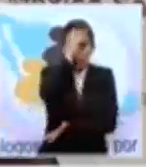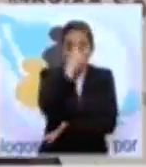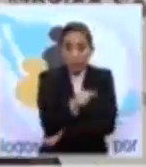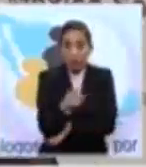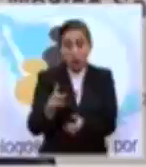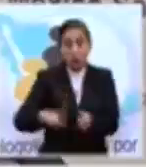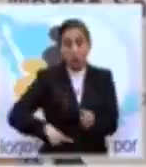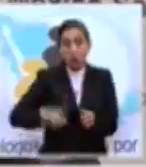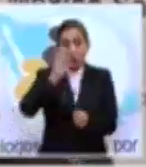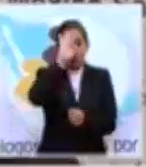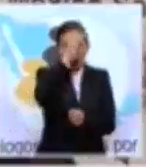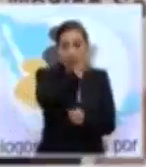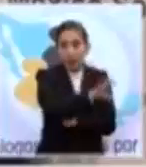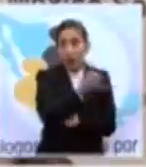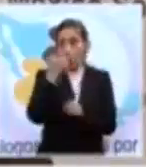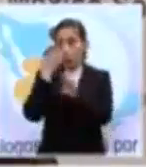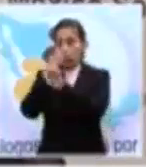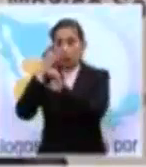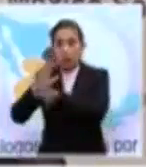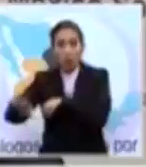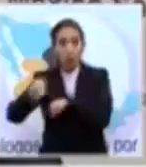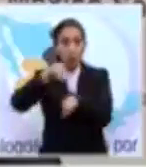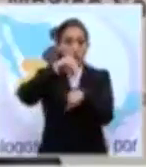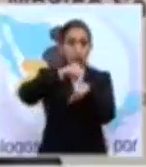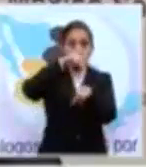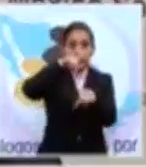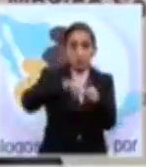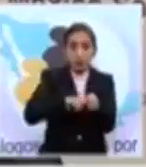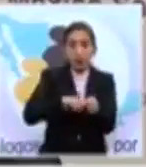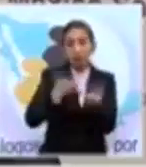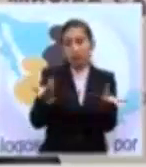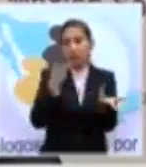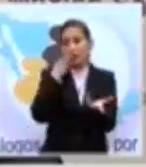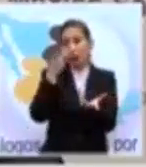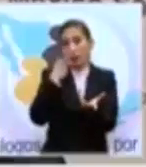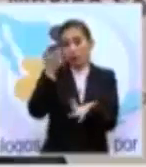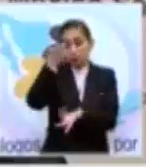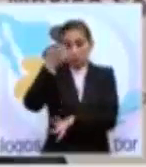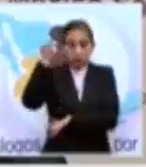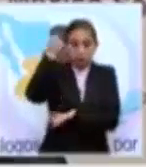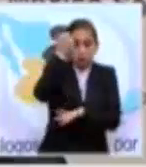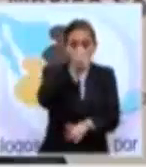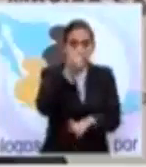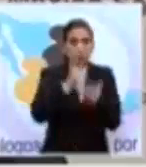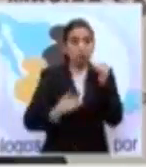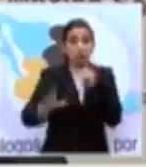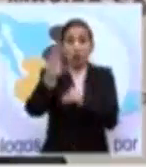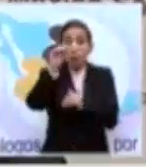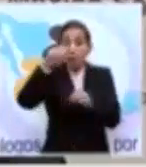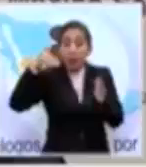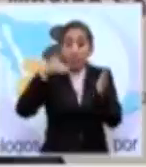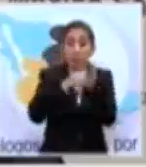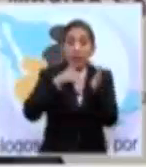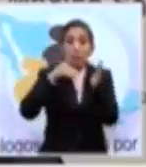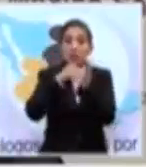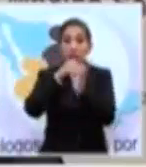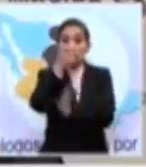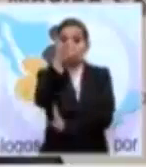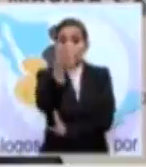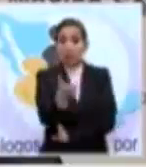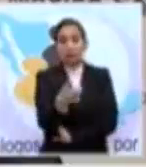gobiernos federales, sino estatales y municipales, y hablamos de recursos que van por el orden de los 90,000 millones de